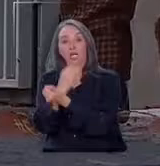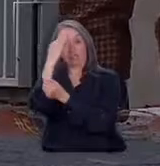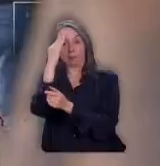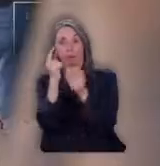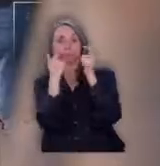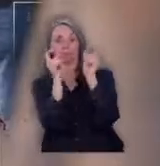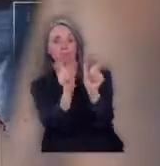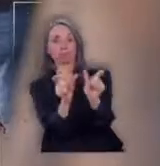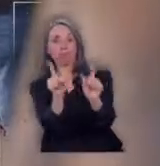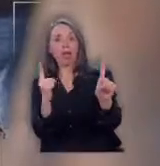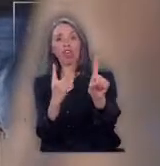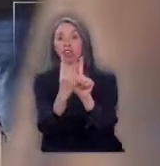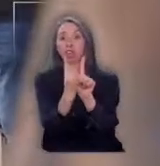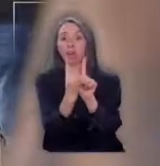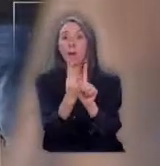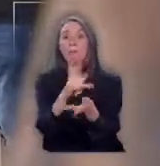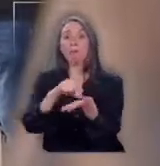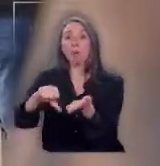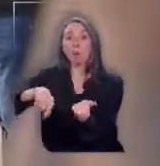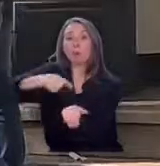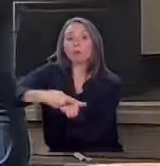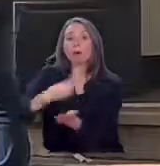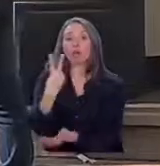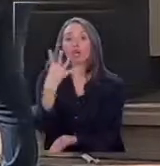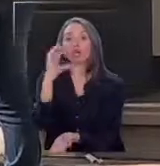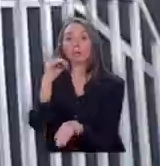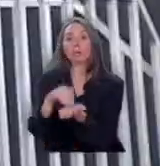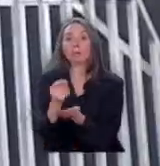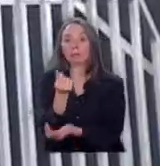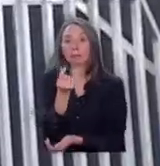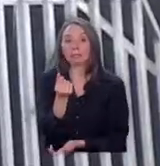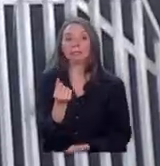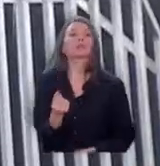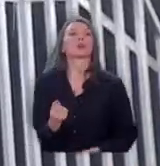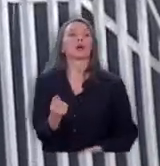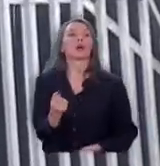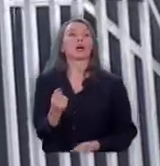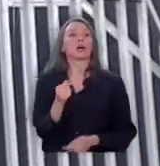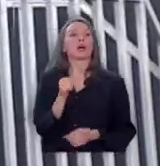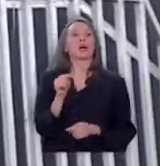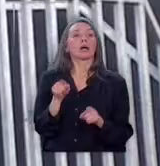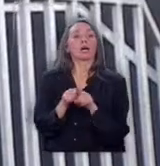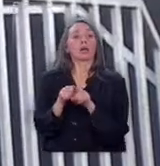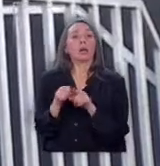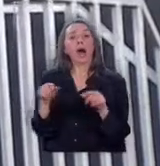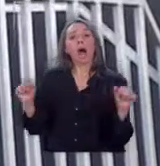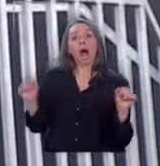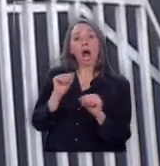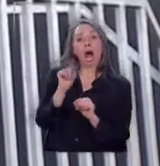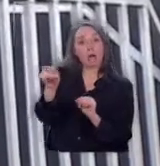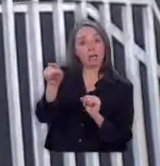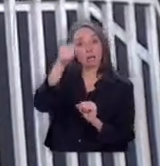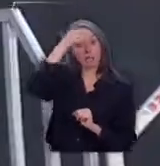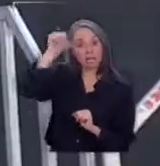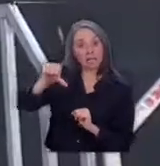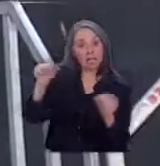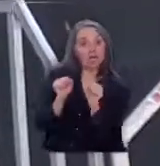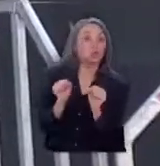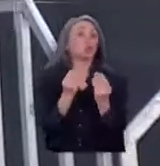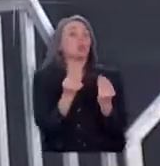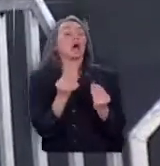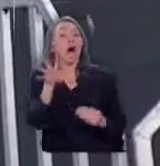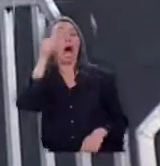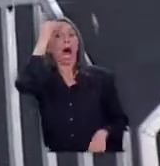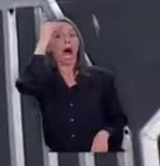las multas pueden llegar hasta los 2000 pes tener como andamiento para que empiecen a tomar conciencia del tema igual mucha